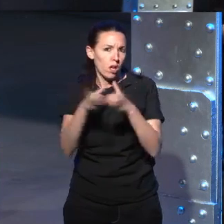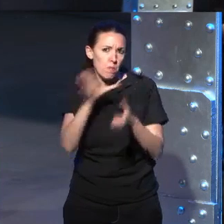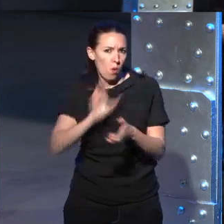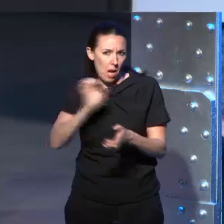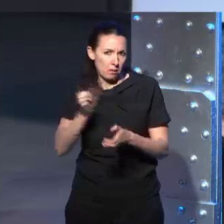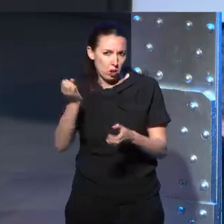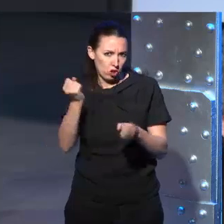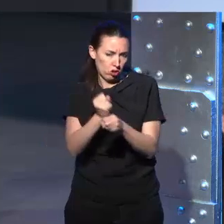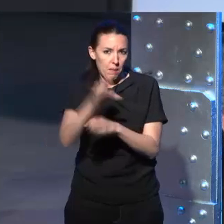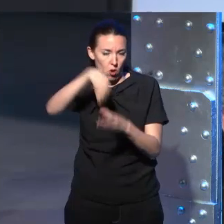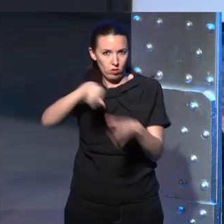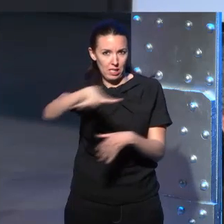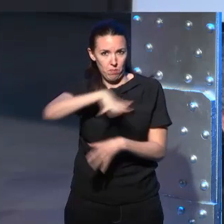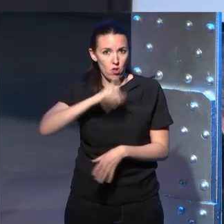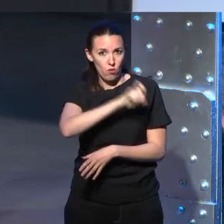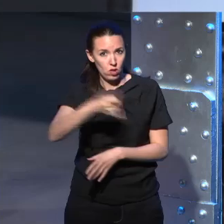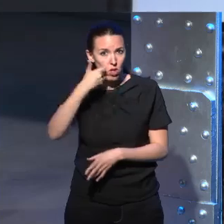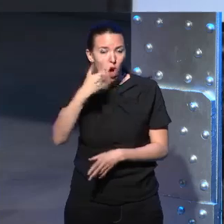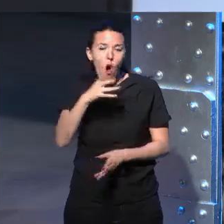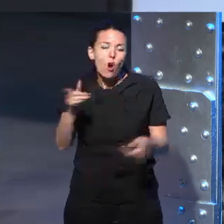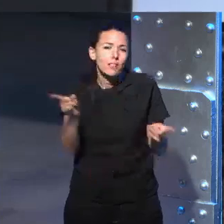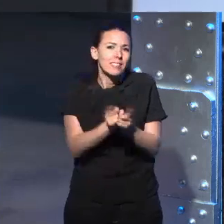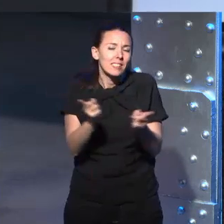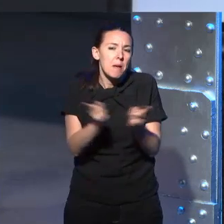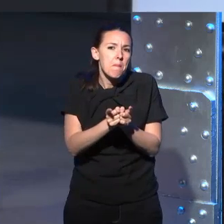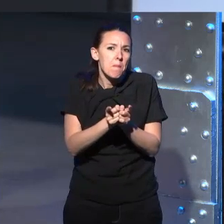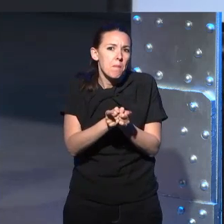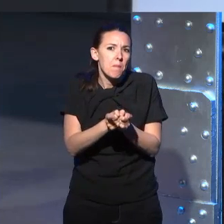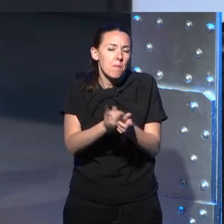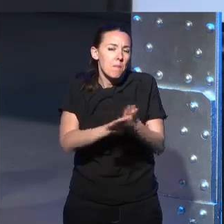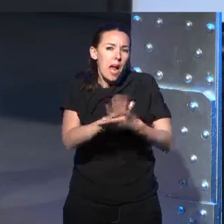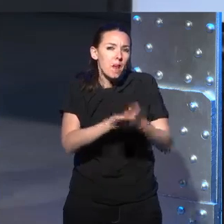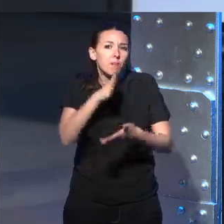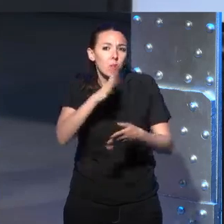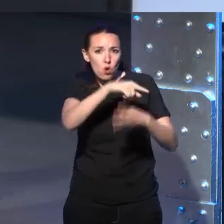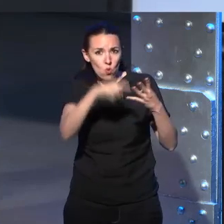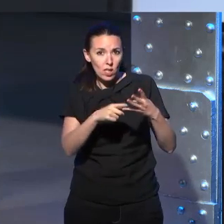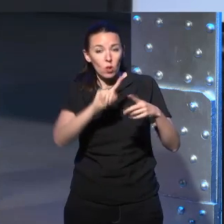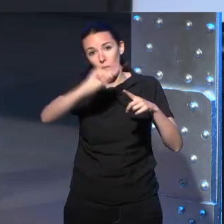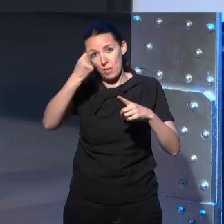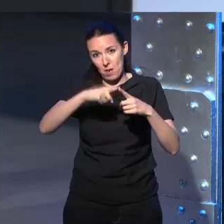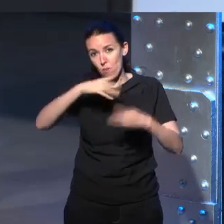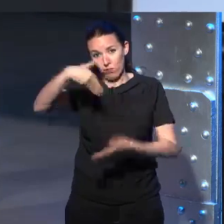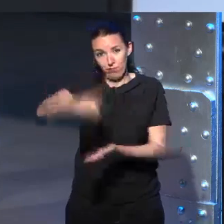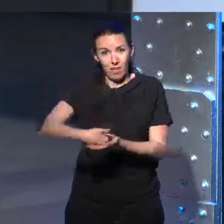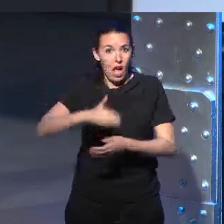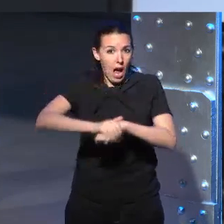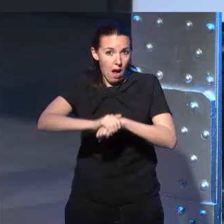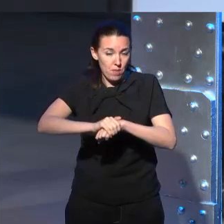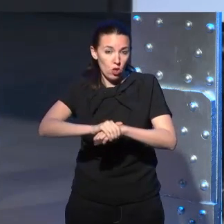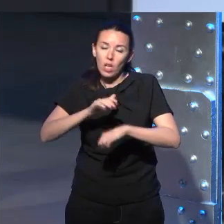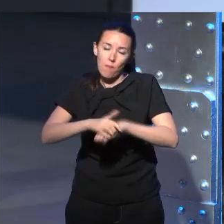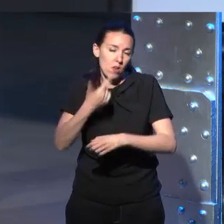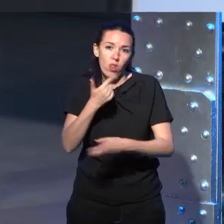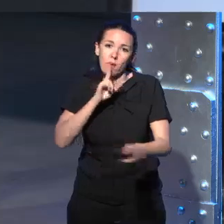día especial y hemos accedido a dar unas mínimas palabras iniciales por 4 razones. La primera, porque nos lo han pedido unos amigos. A los amigos